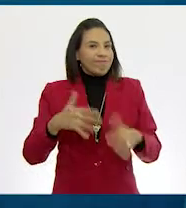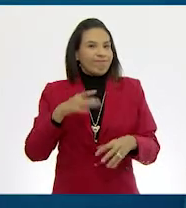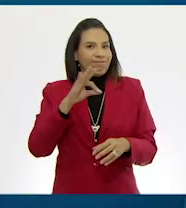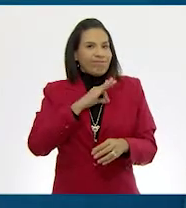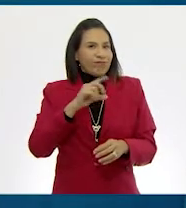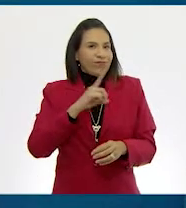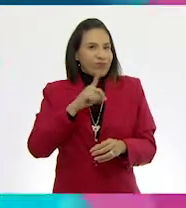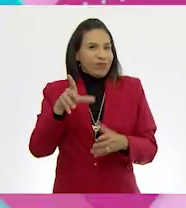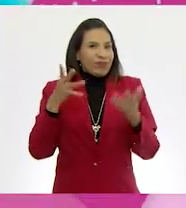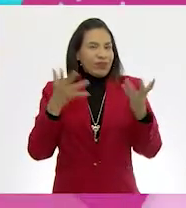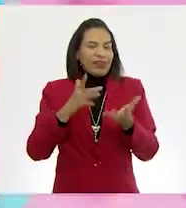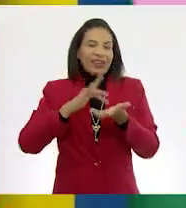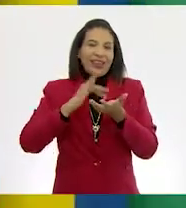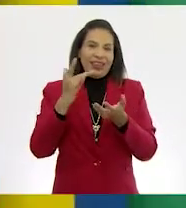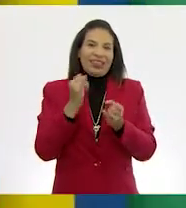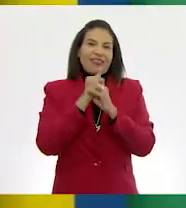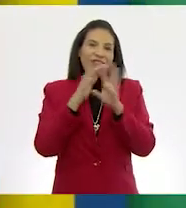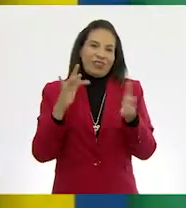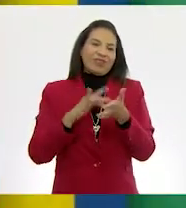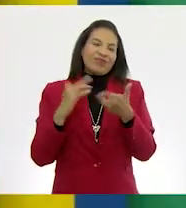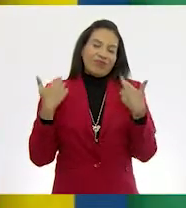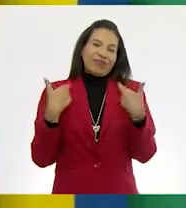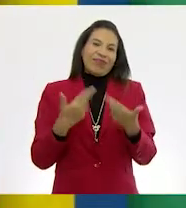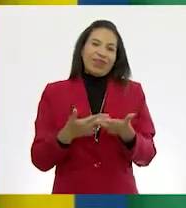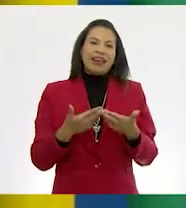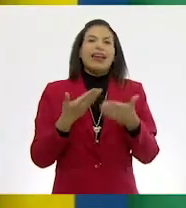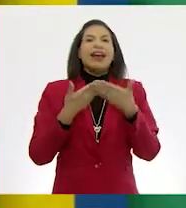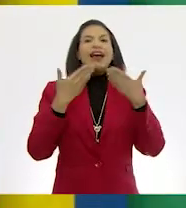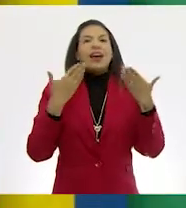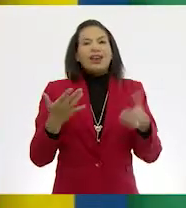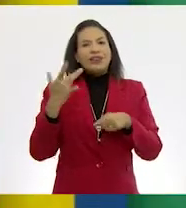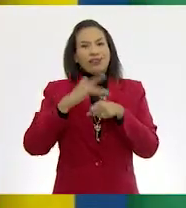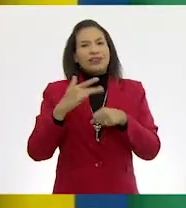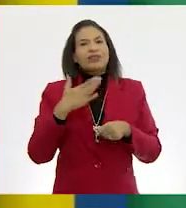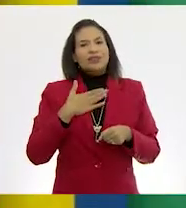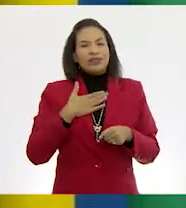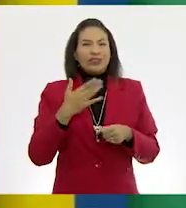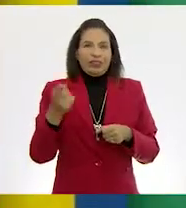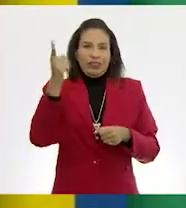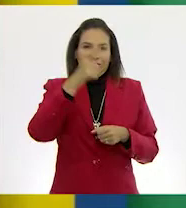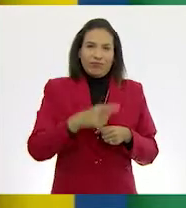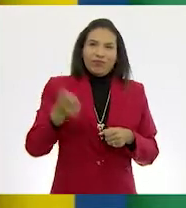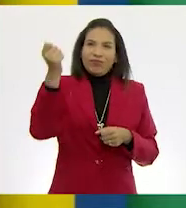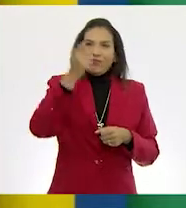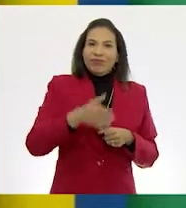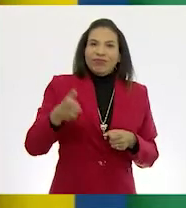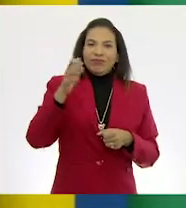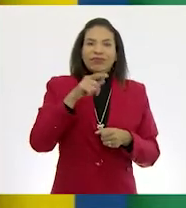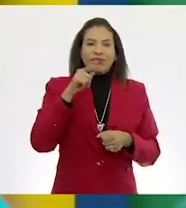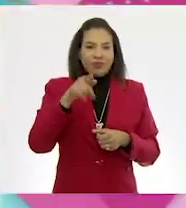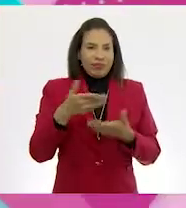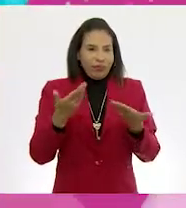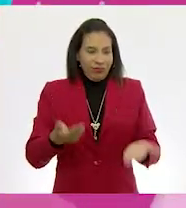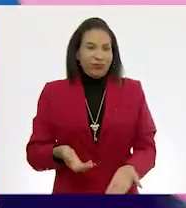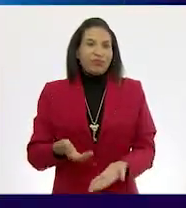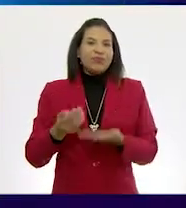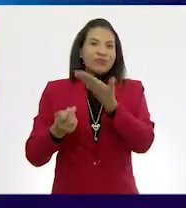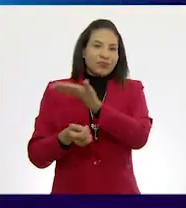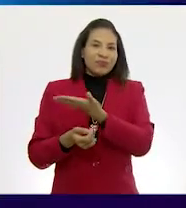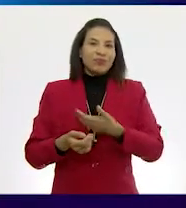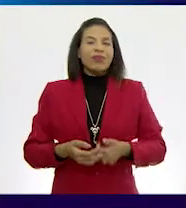gracias por la información maestra ahora que es mi turno es mi turno de girar la ruleta adelante al sí